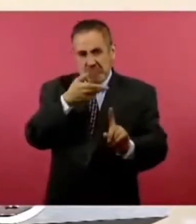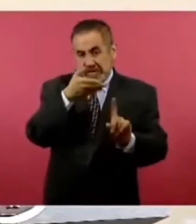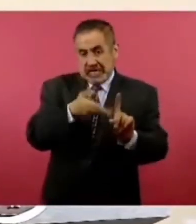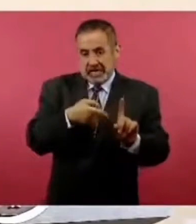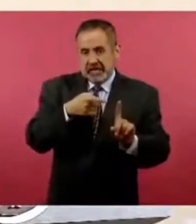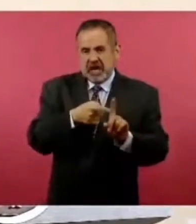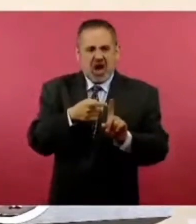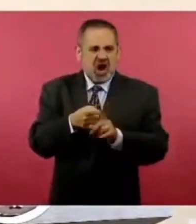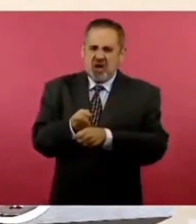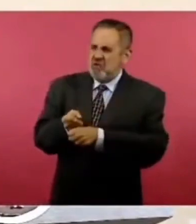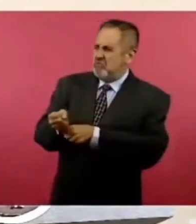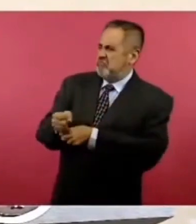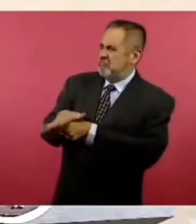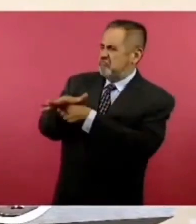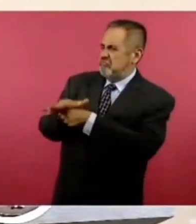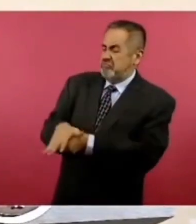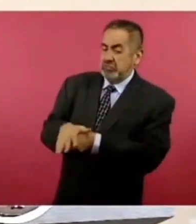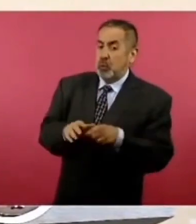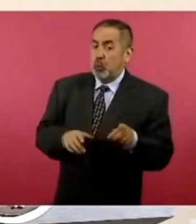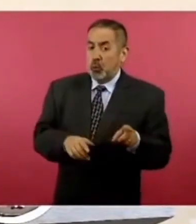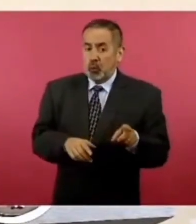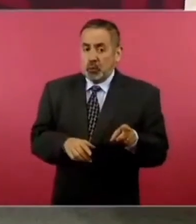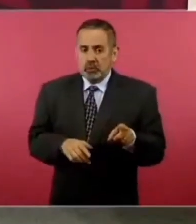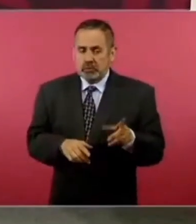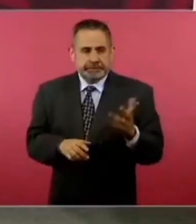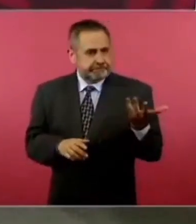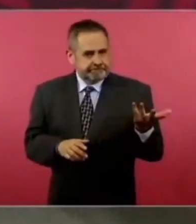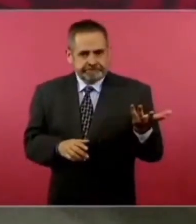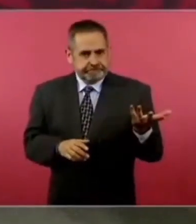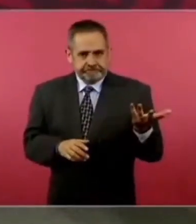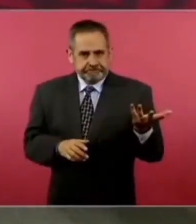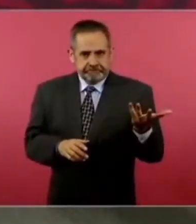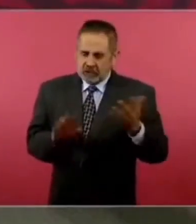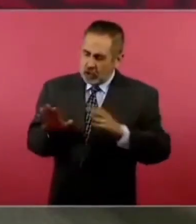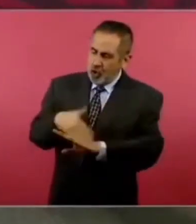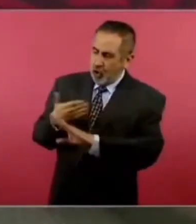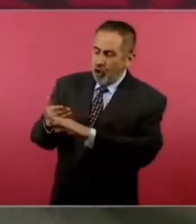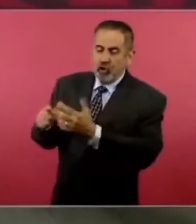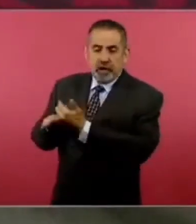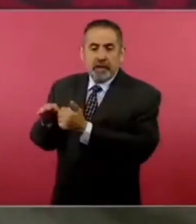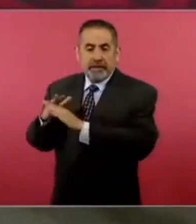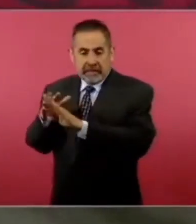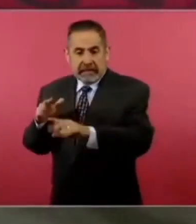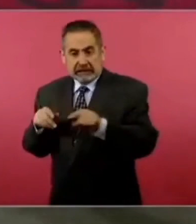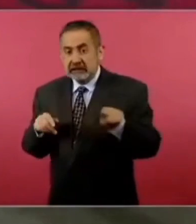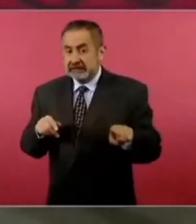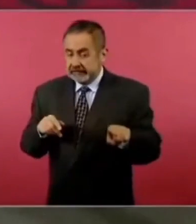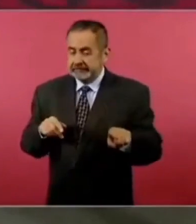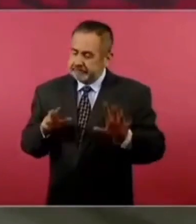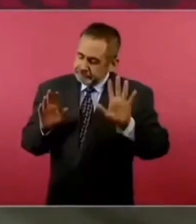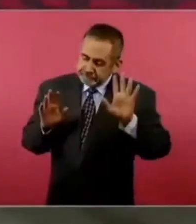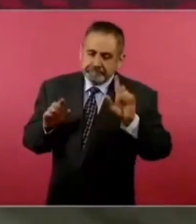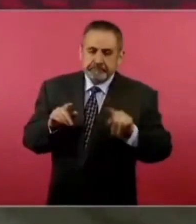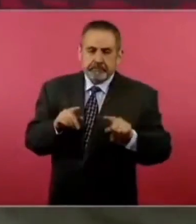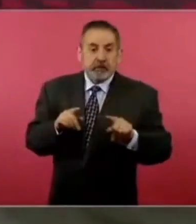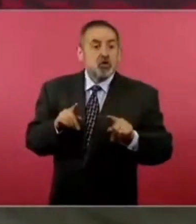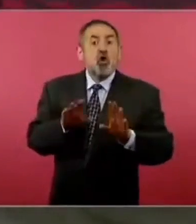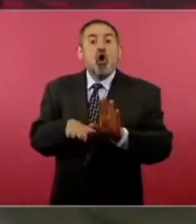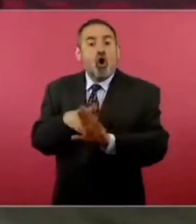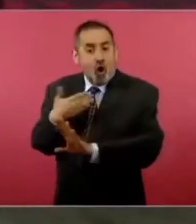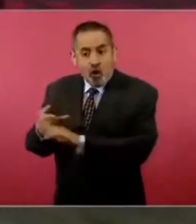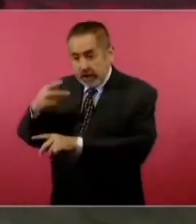por ser represivos contrario a los migrantes Y en especial a los